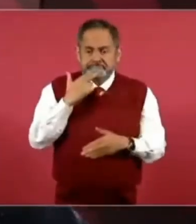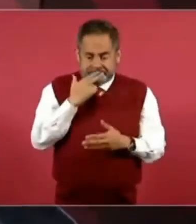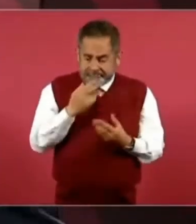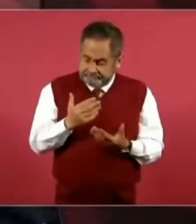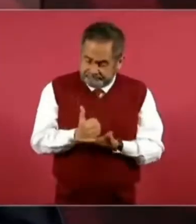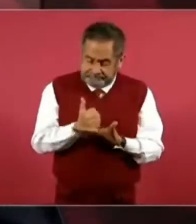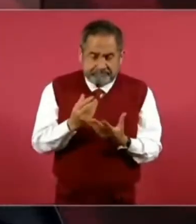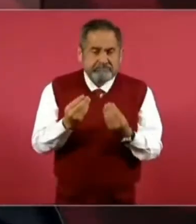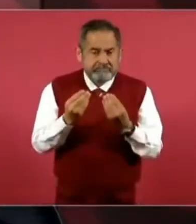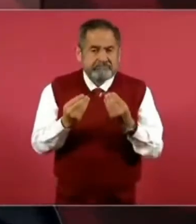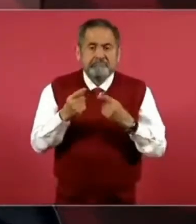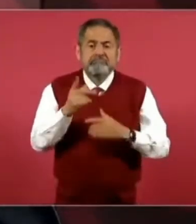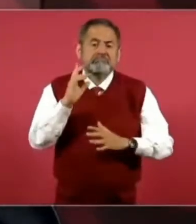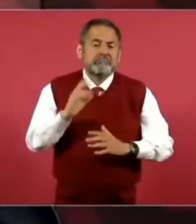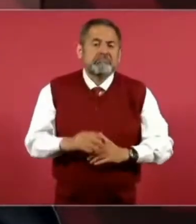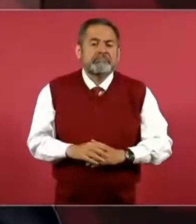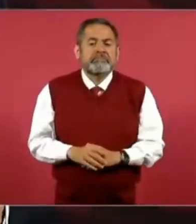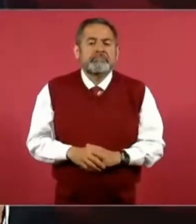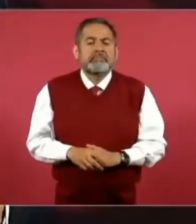o sea,